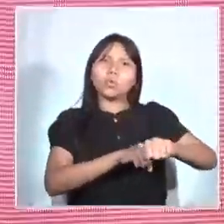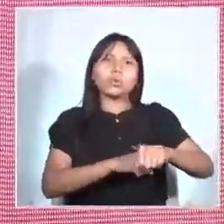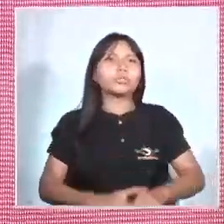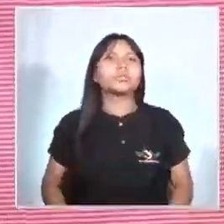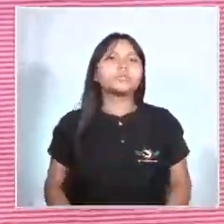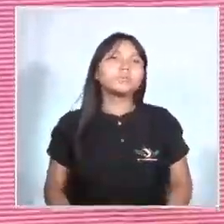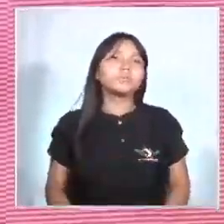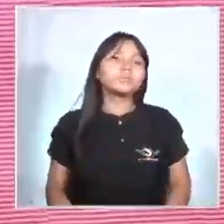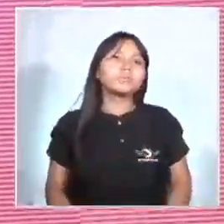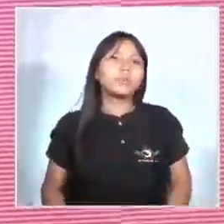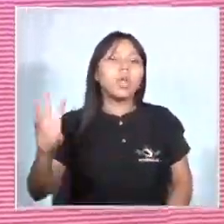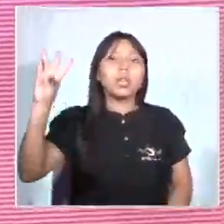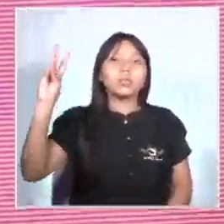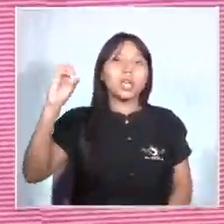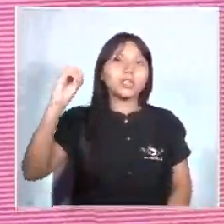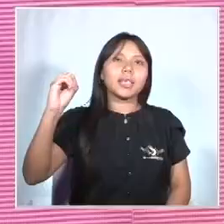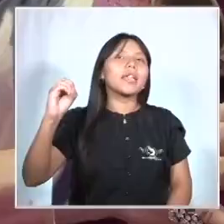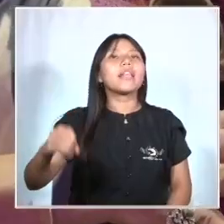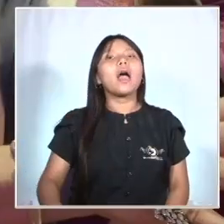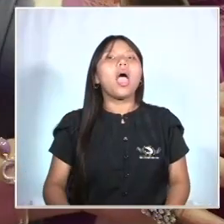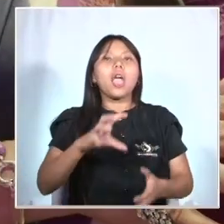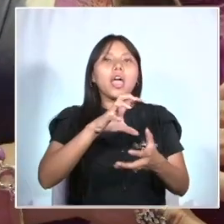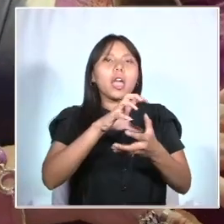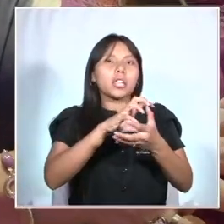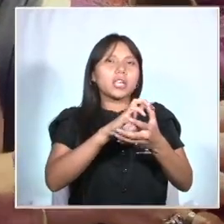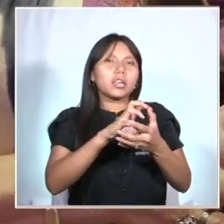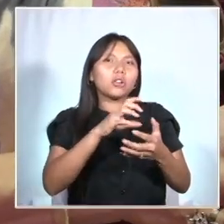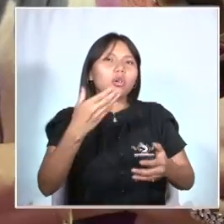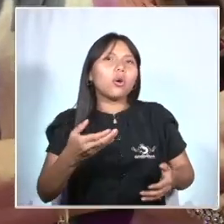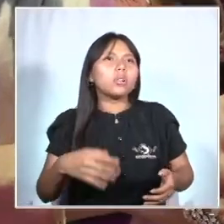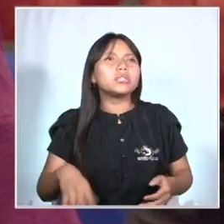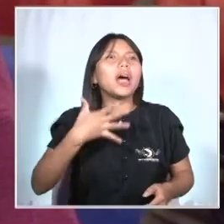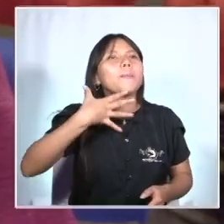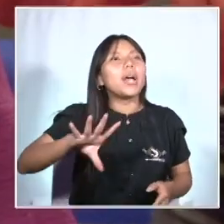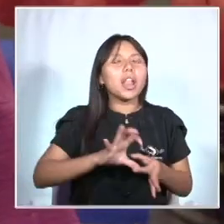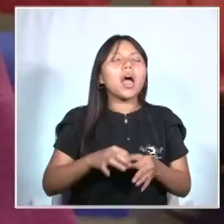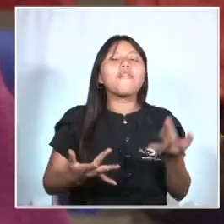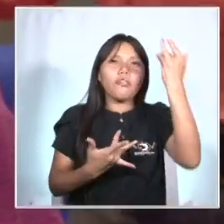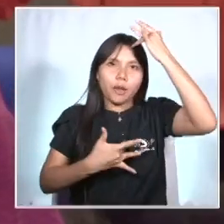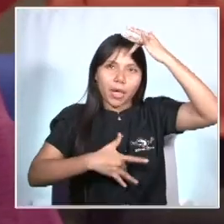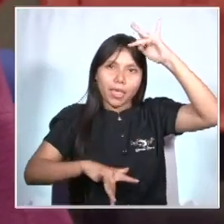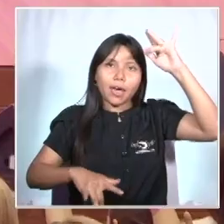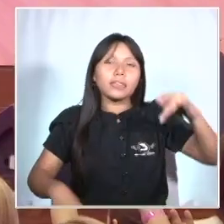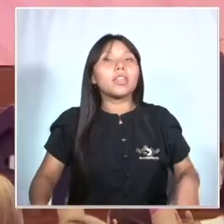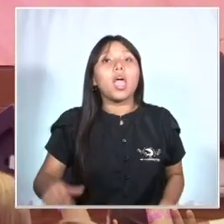60 minutos quistes de tu cuerpo empiezan a desaparecer. Porque aquí está el